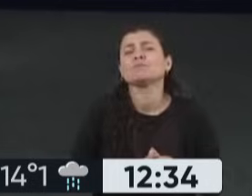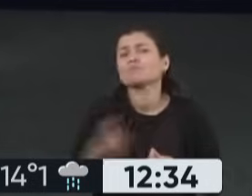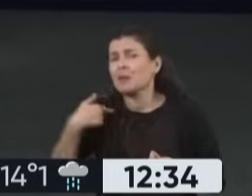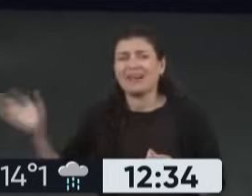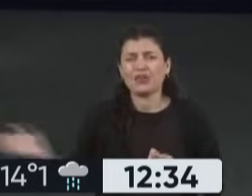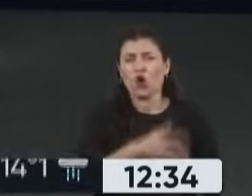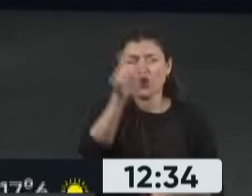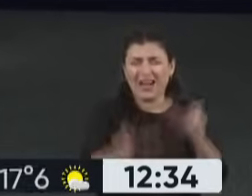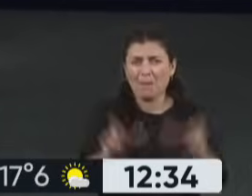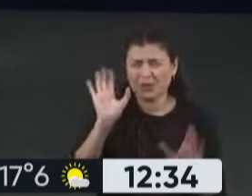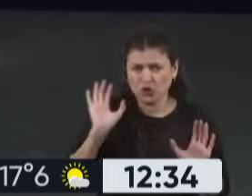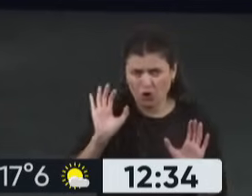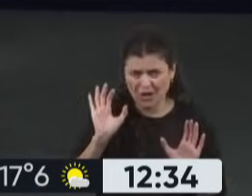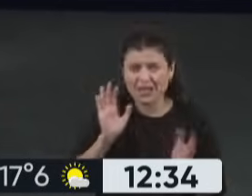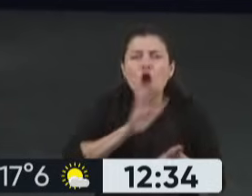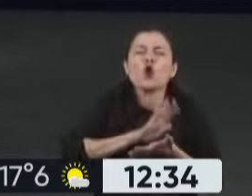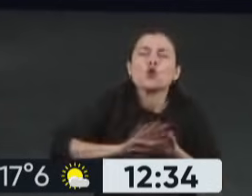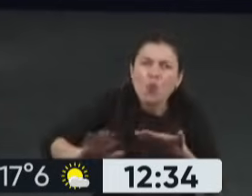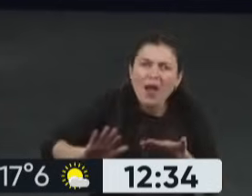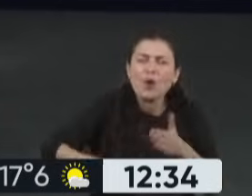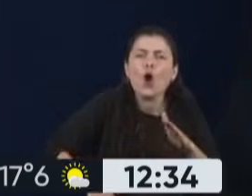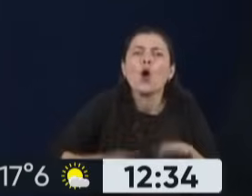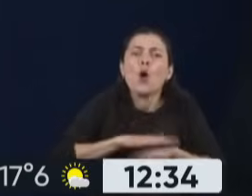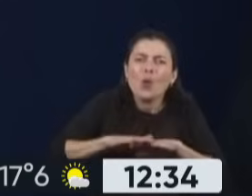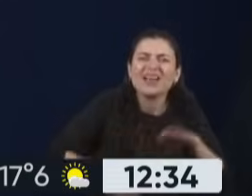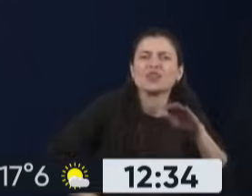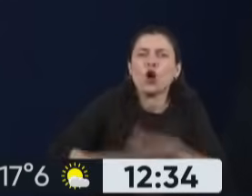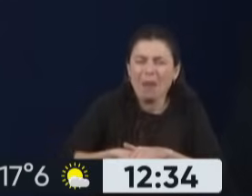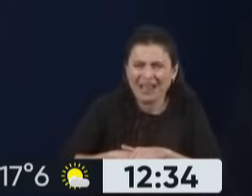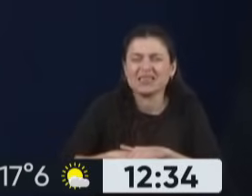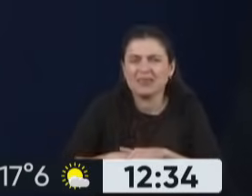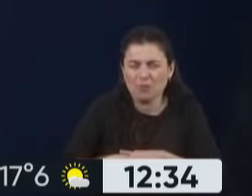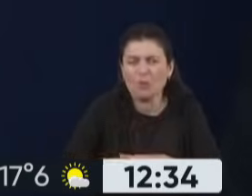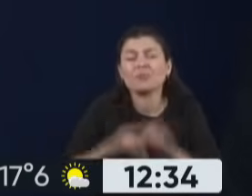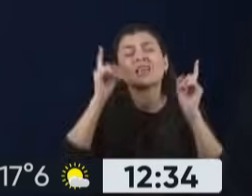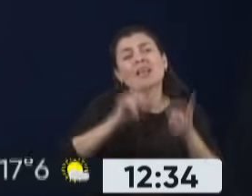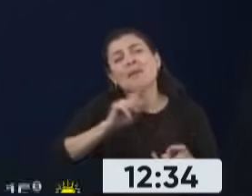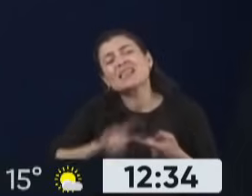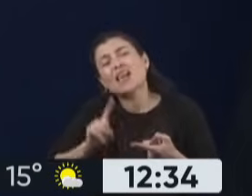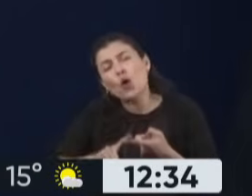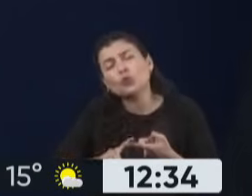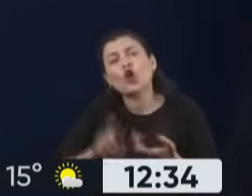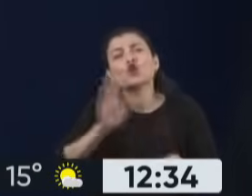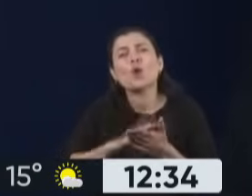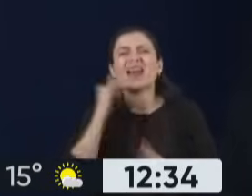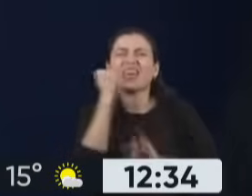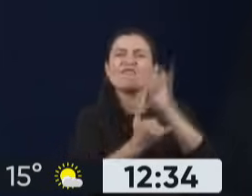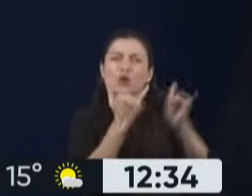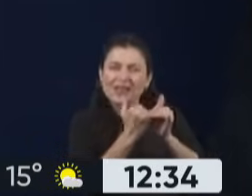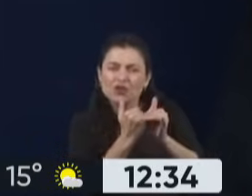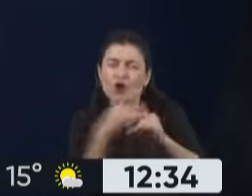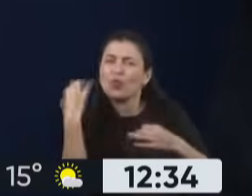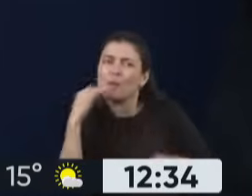los nuevos umbrales y la desregulación de lo que es la información